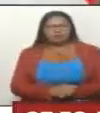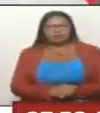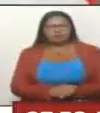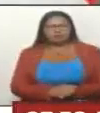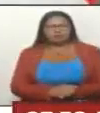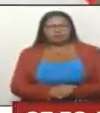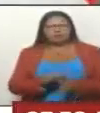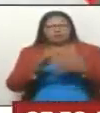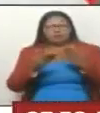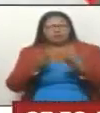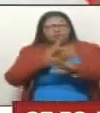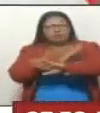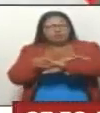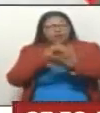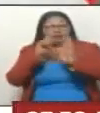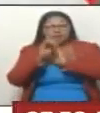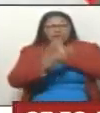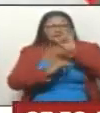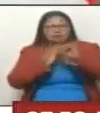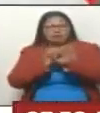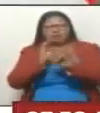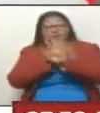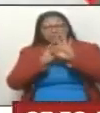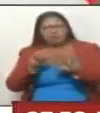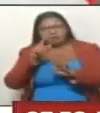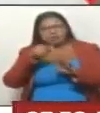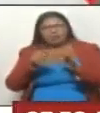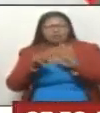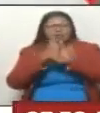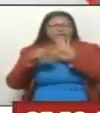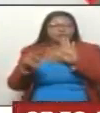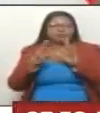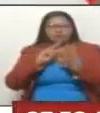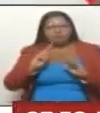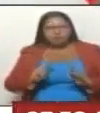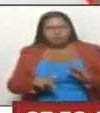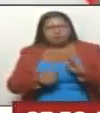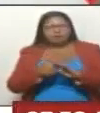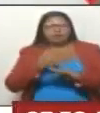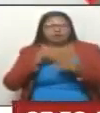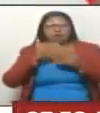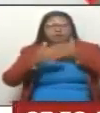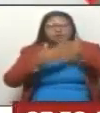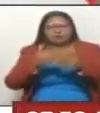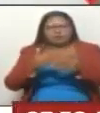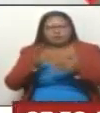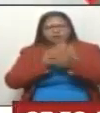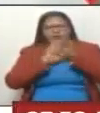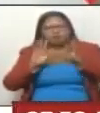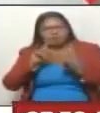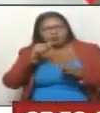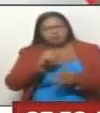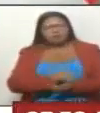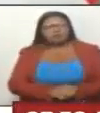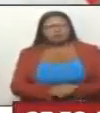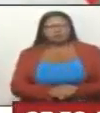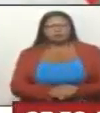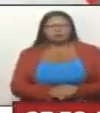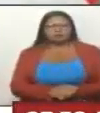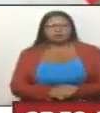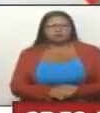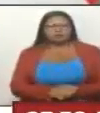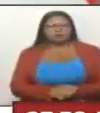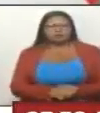un tratado internacional en materia de derechos humanos es más avanzado que la Constitución, entonces tiene